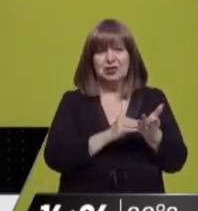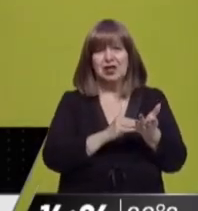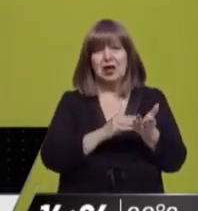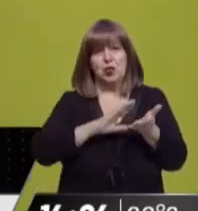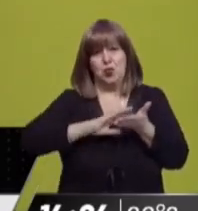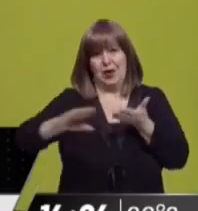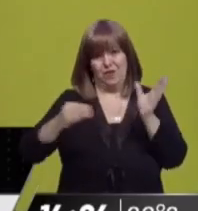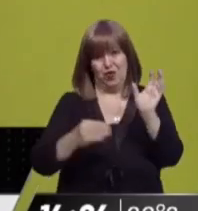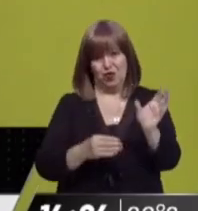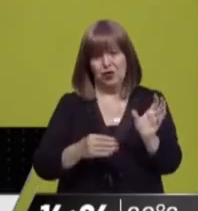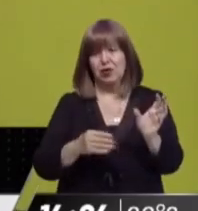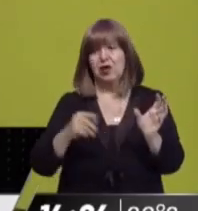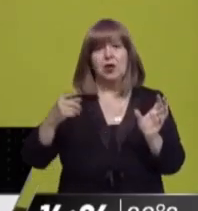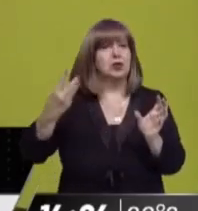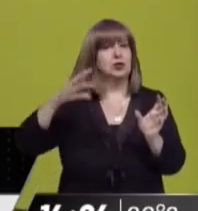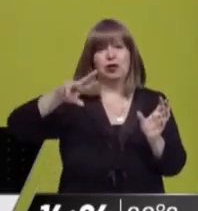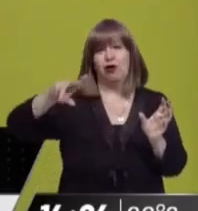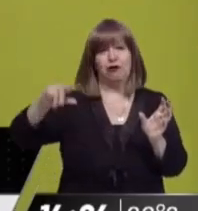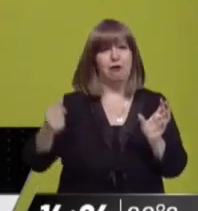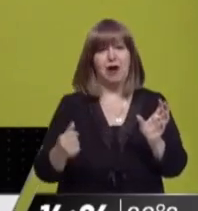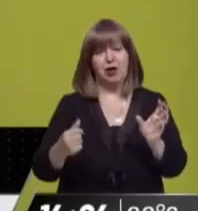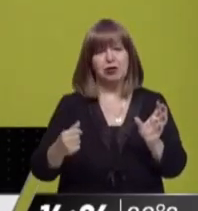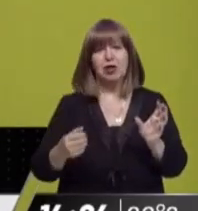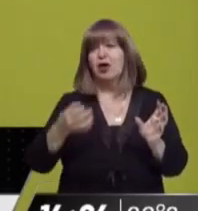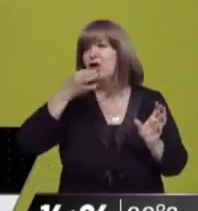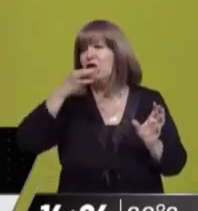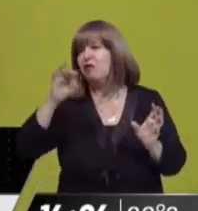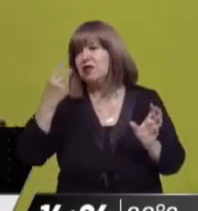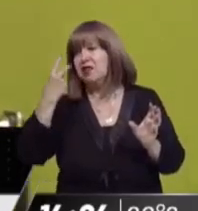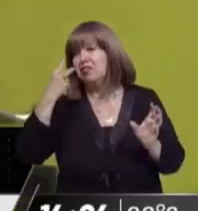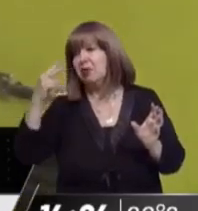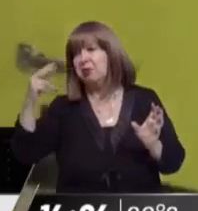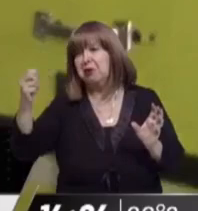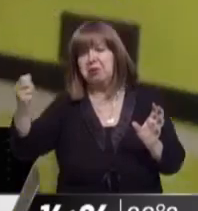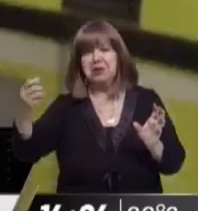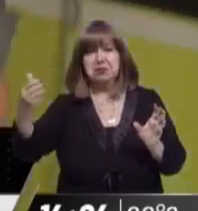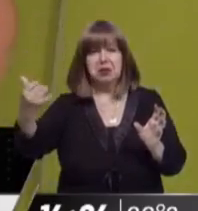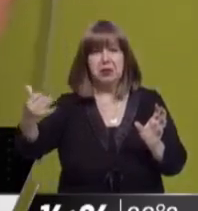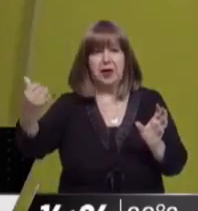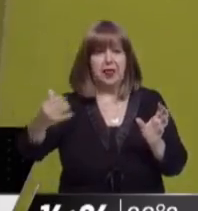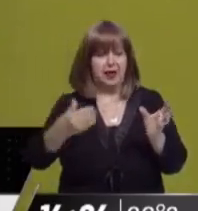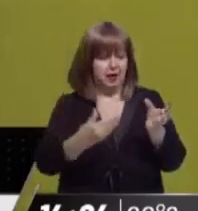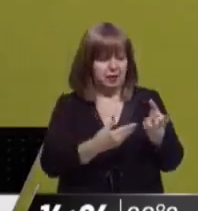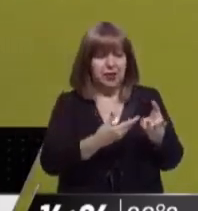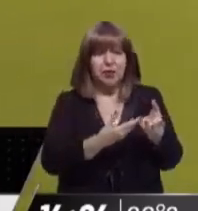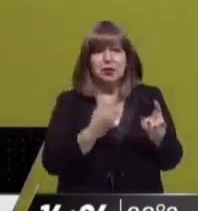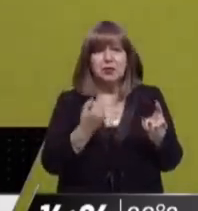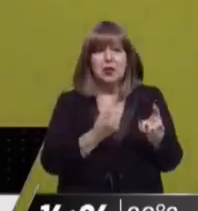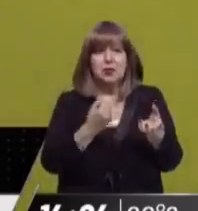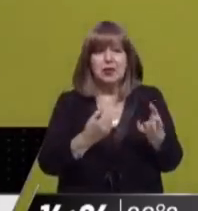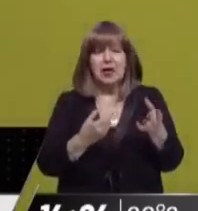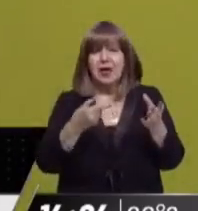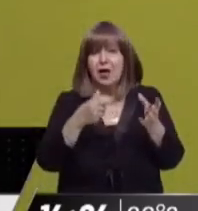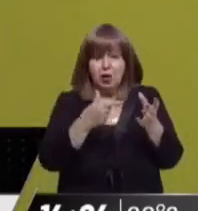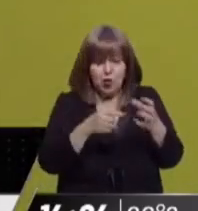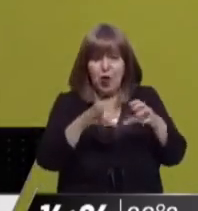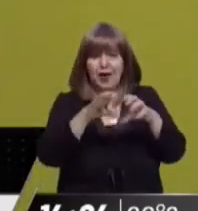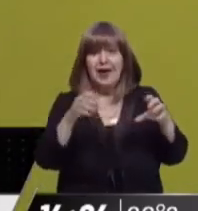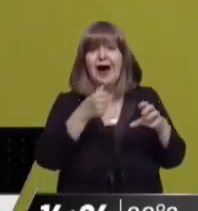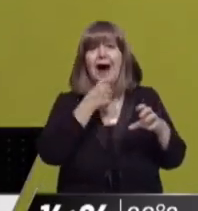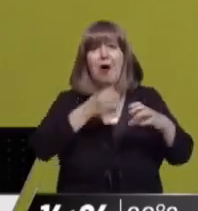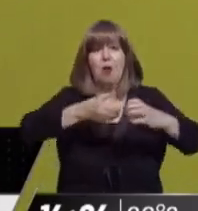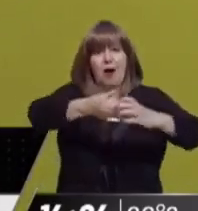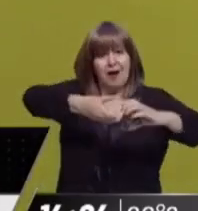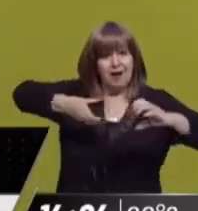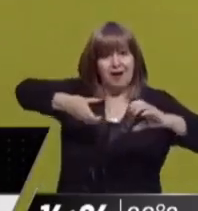país, economía y lo demás, ¿no? Conseguir este elemento para nosotros, más allá del valor económico, es que sin este elemento nosotros no podemos